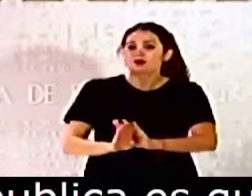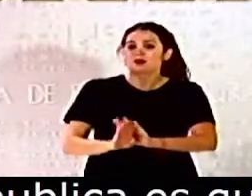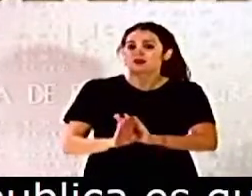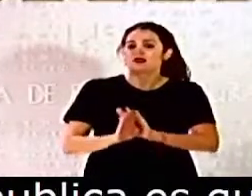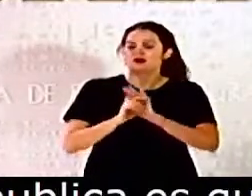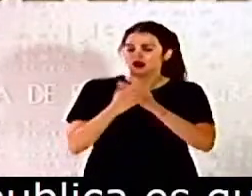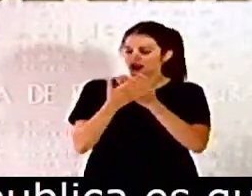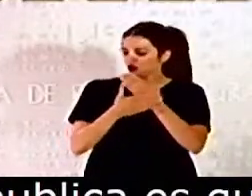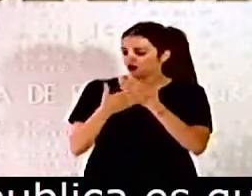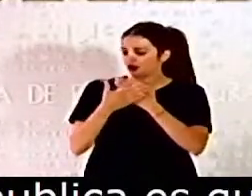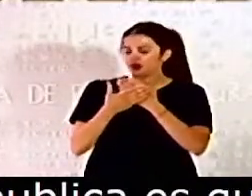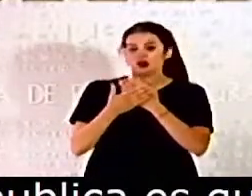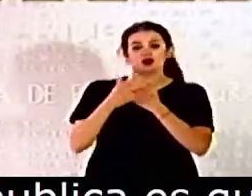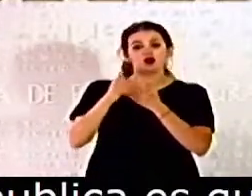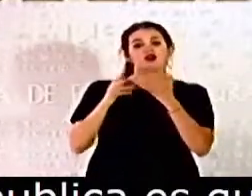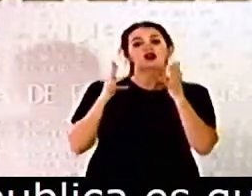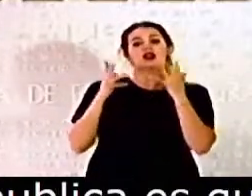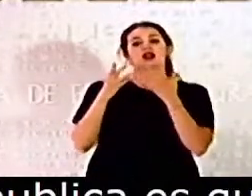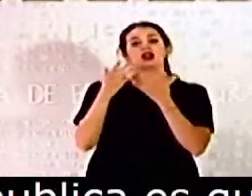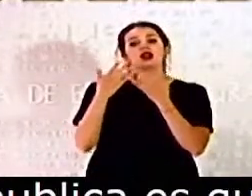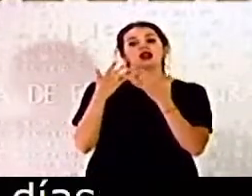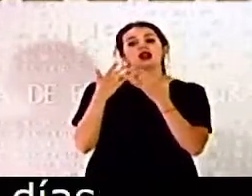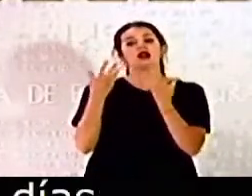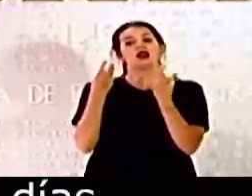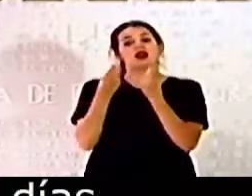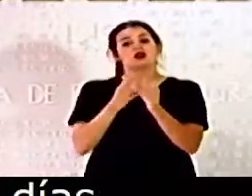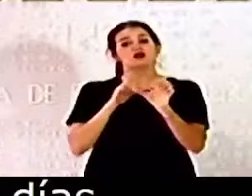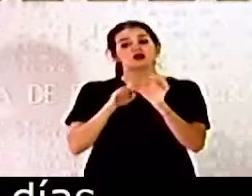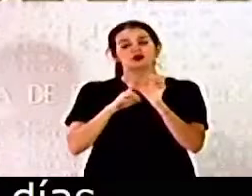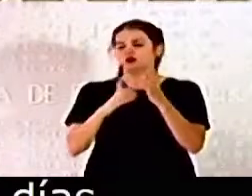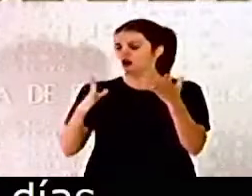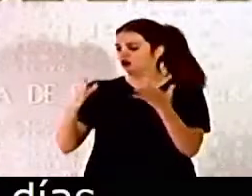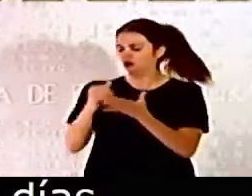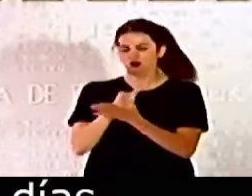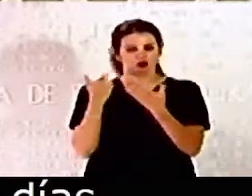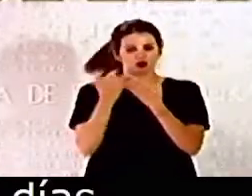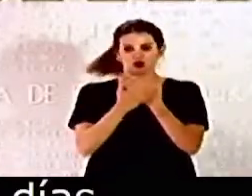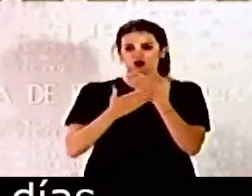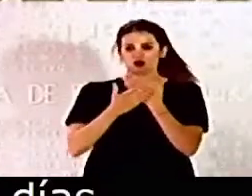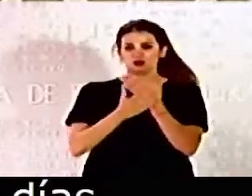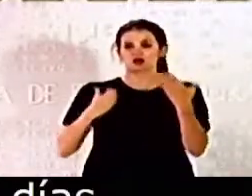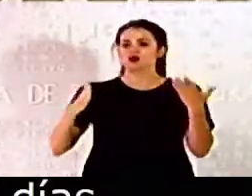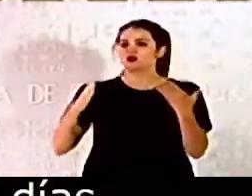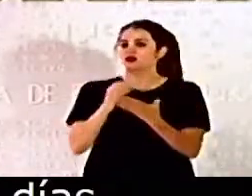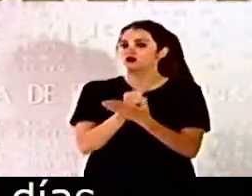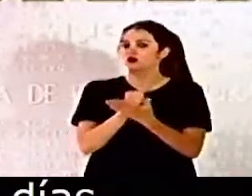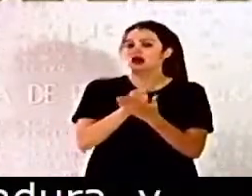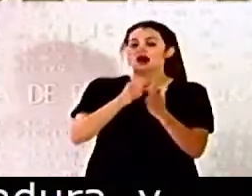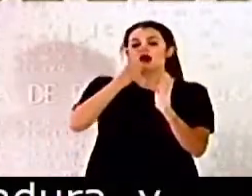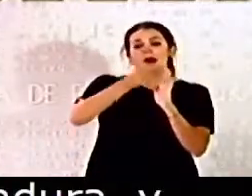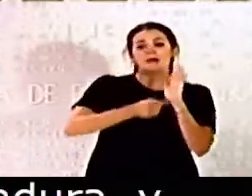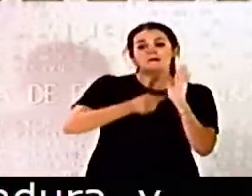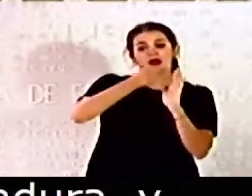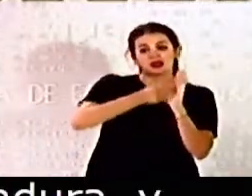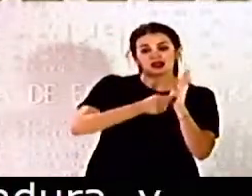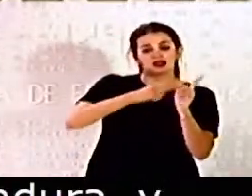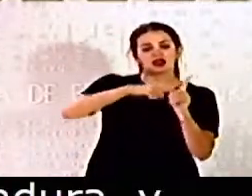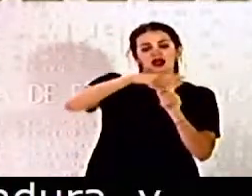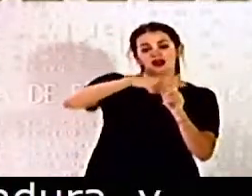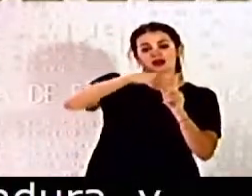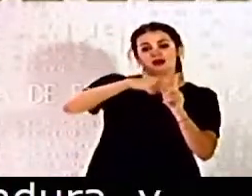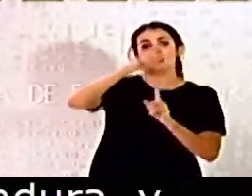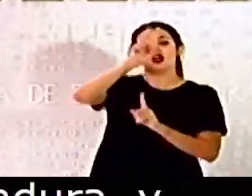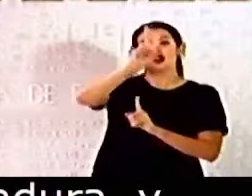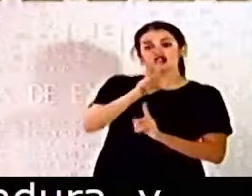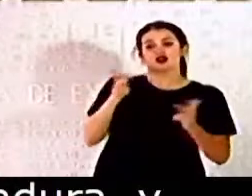el Gobierno de la Junta de Extremadura y todos los gobiernos, lógicamente, adoptarían las medidas correspondientes al nivel de